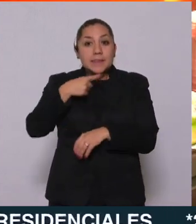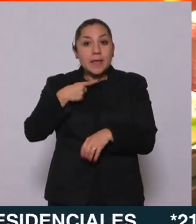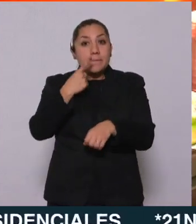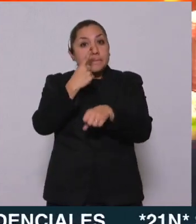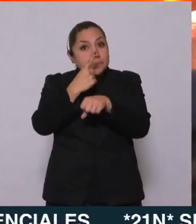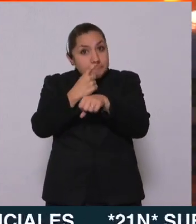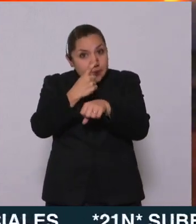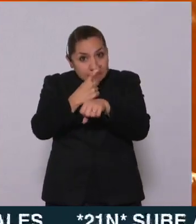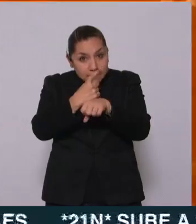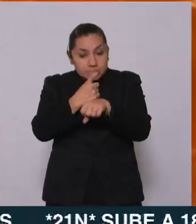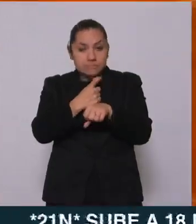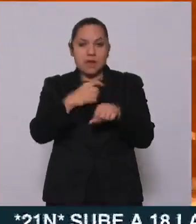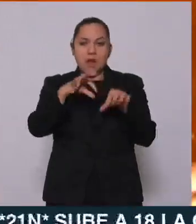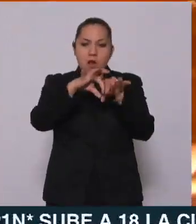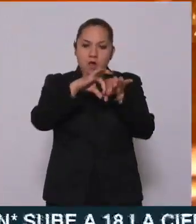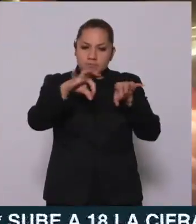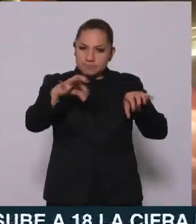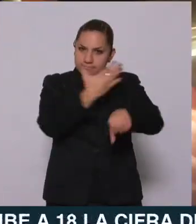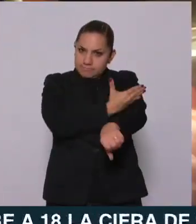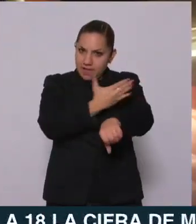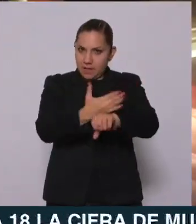para que no se corten.